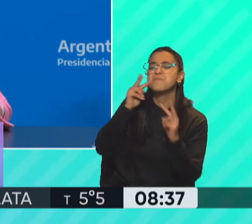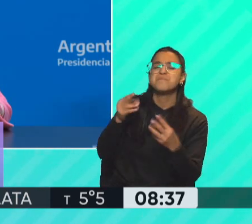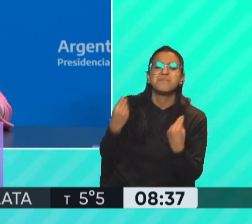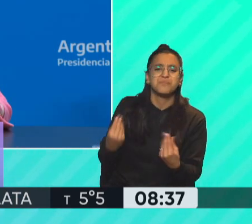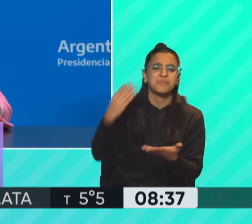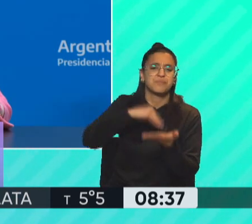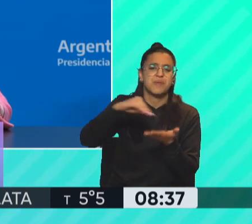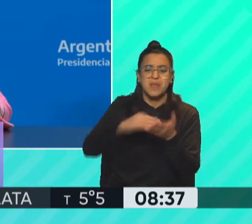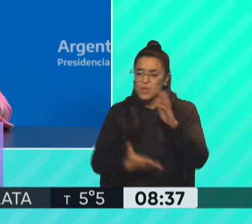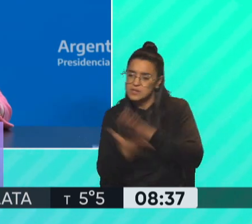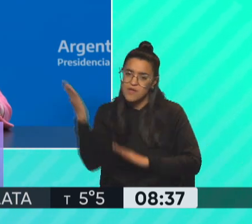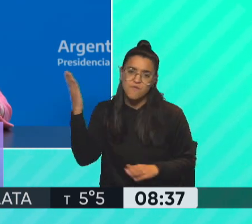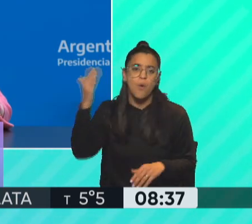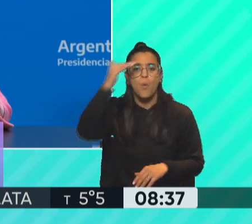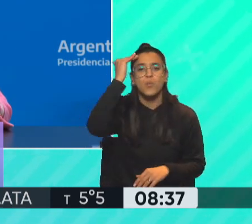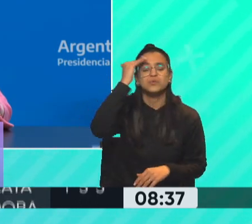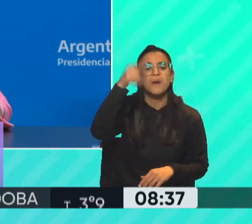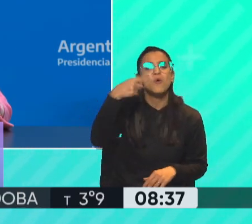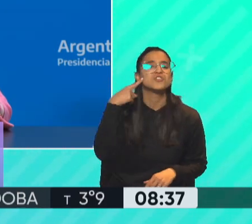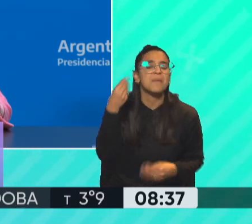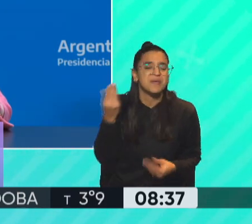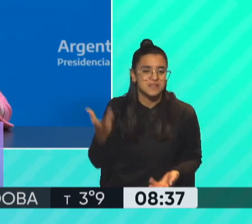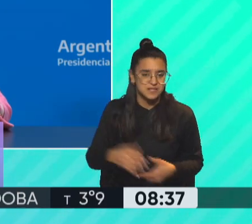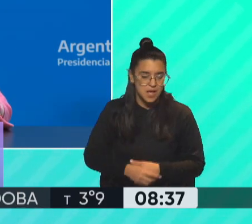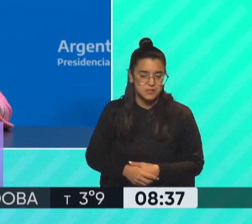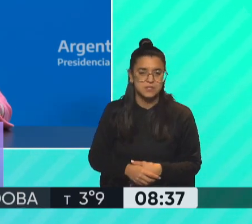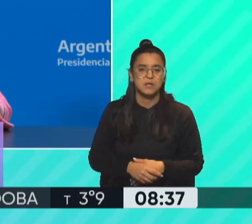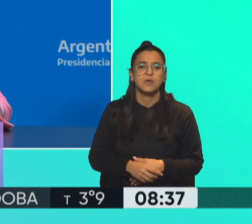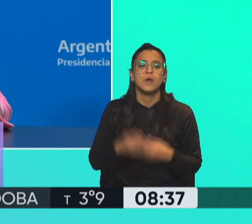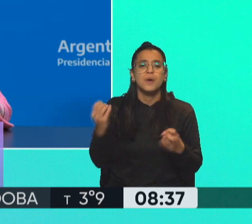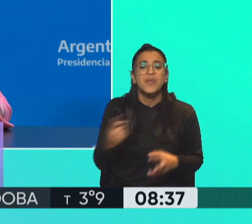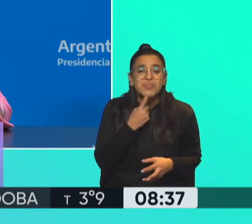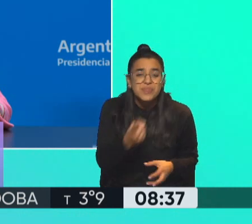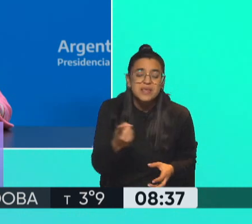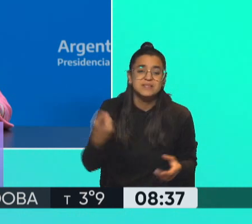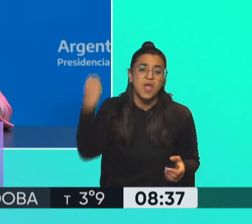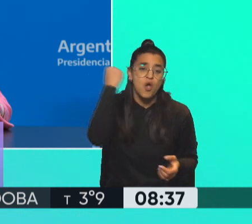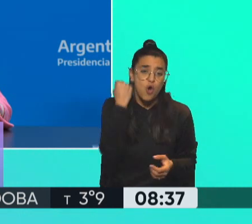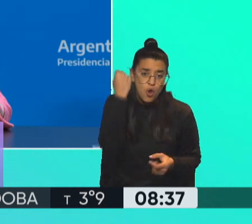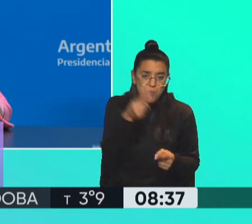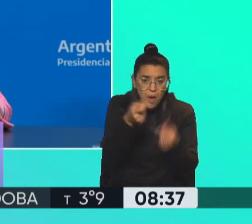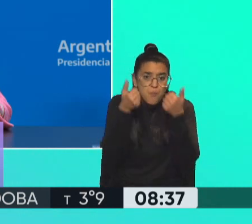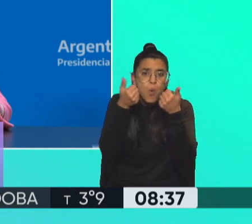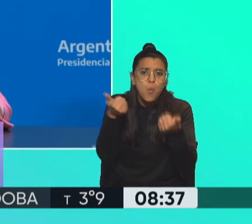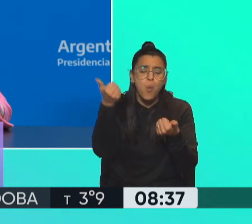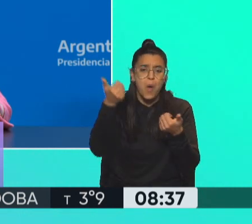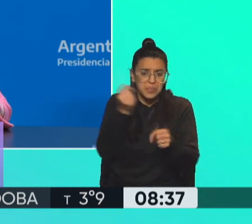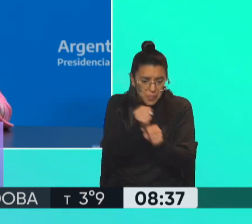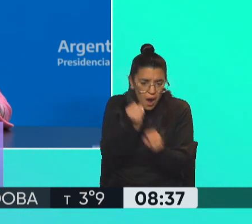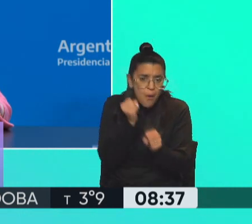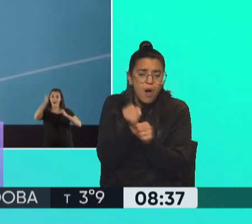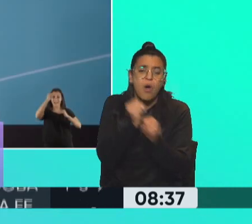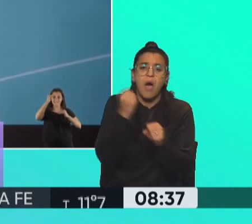del ministro saliente, de Guzmán, ¿no? Que, según dicen, desde la macroeconomía hizo muy bien los deberes y Argentina